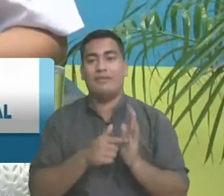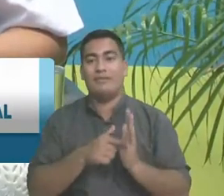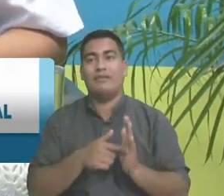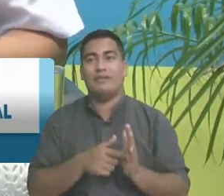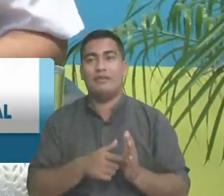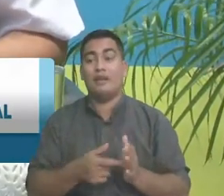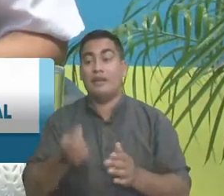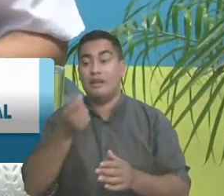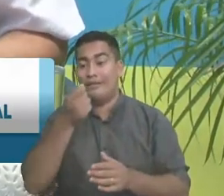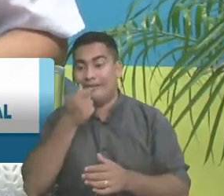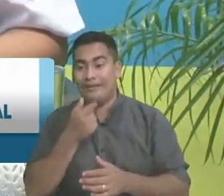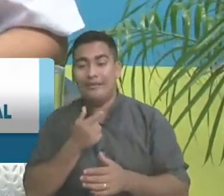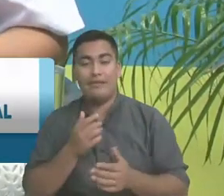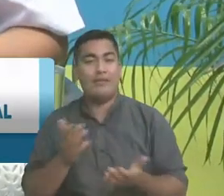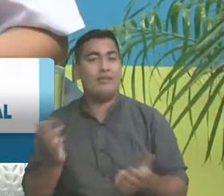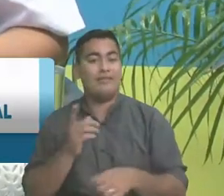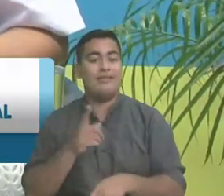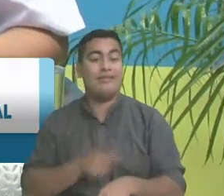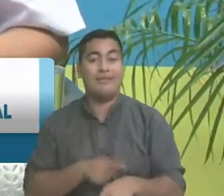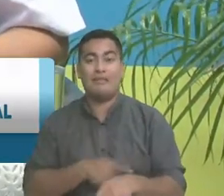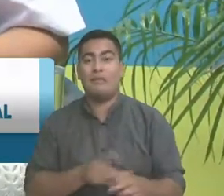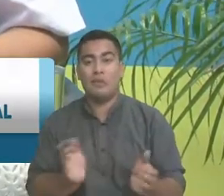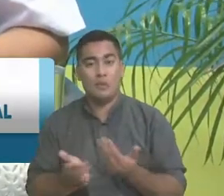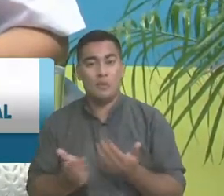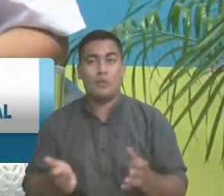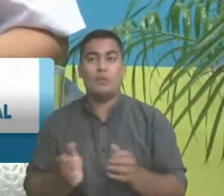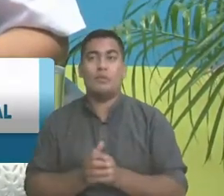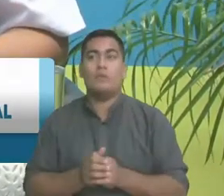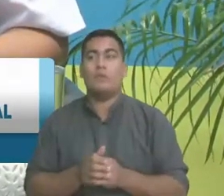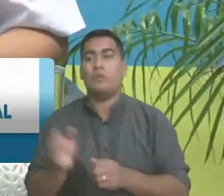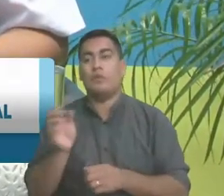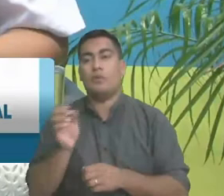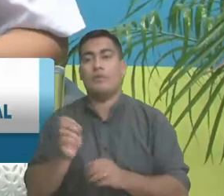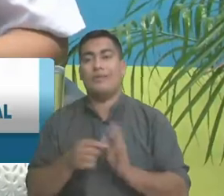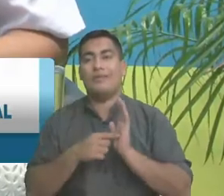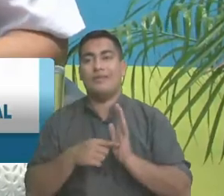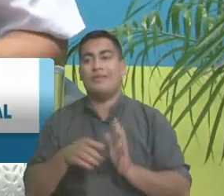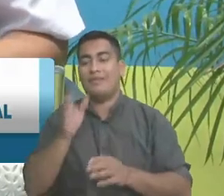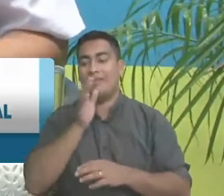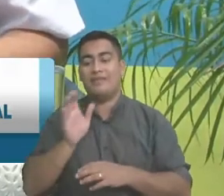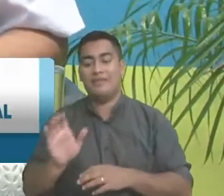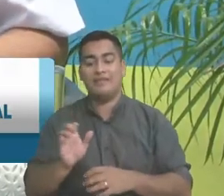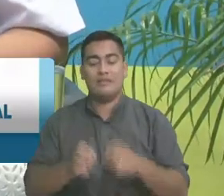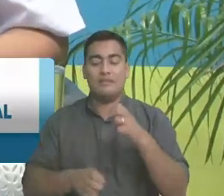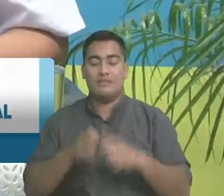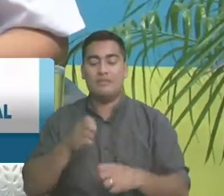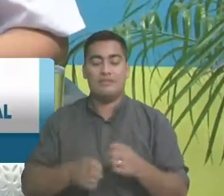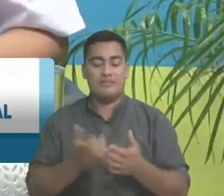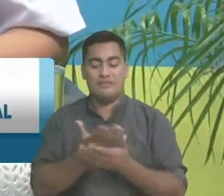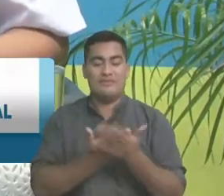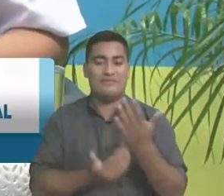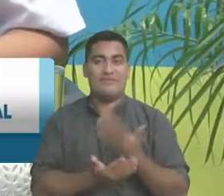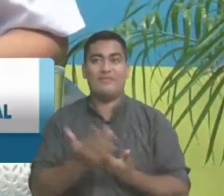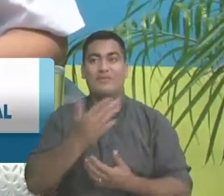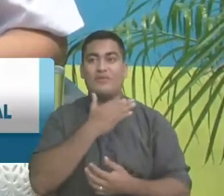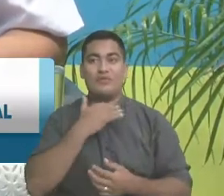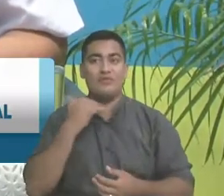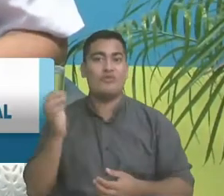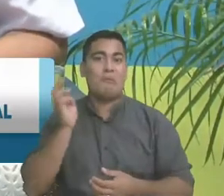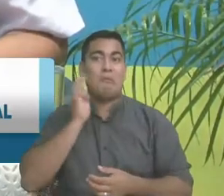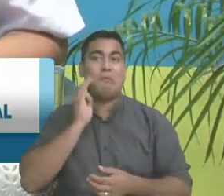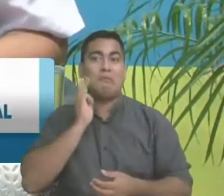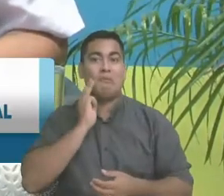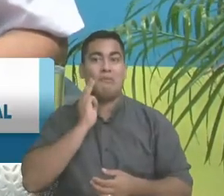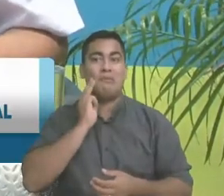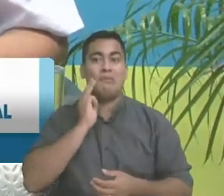no se tomó el medicamento en tiempo y forma, o el niño las manitos siempre las anduvo sucia, a la mamá se le